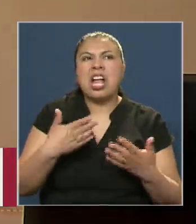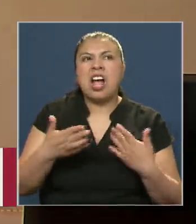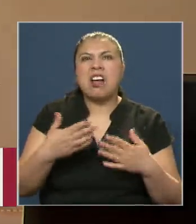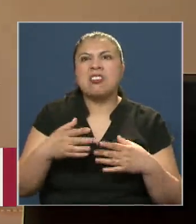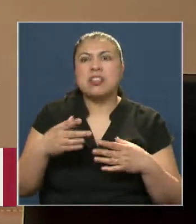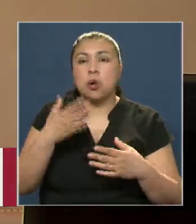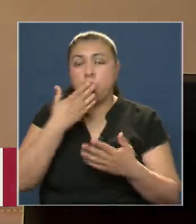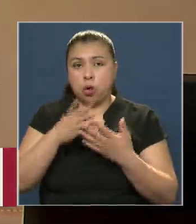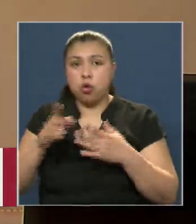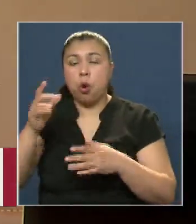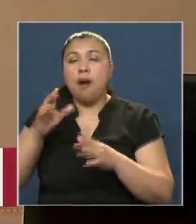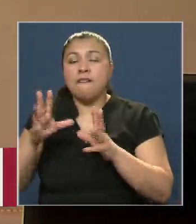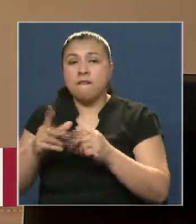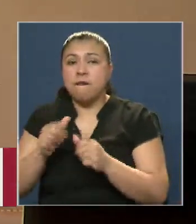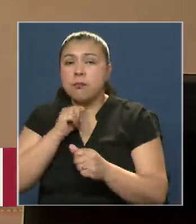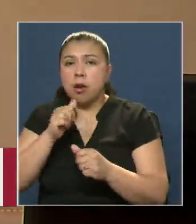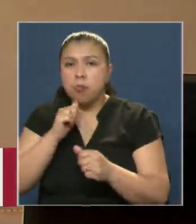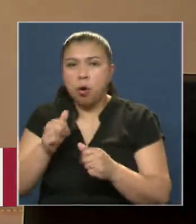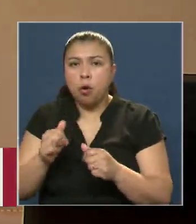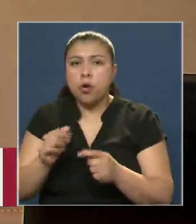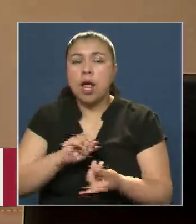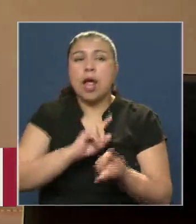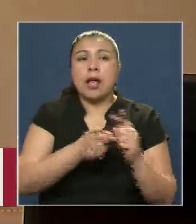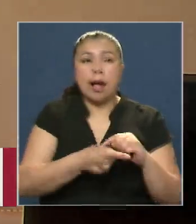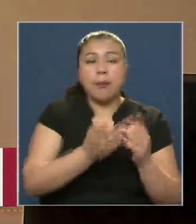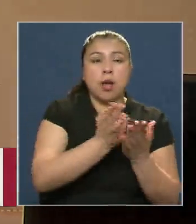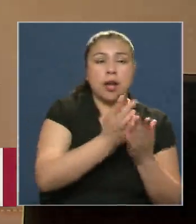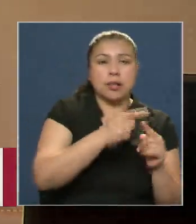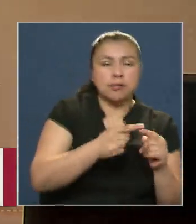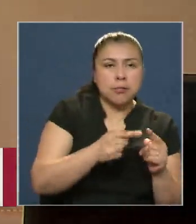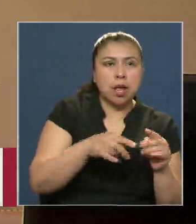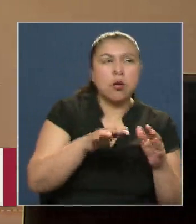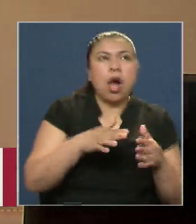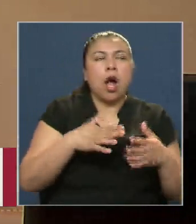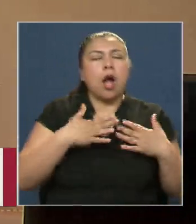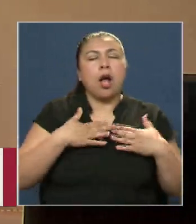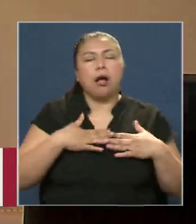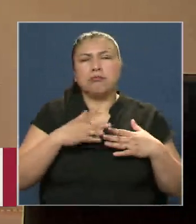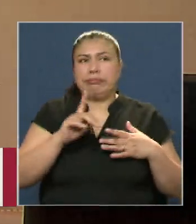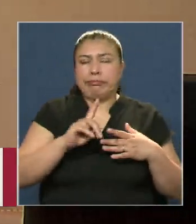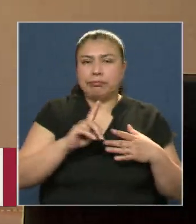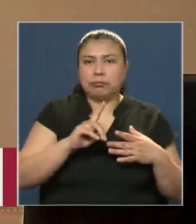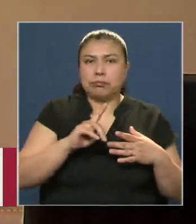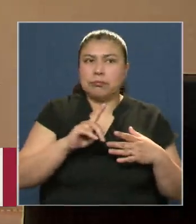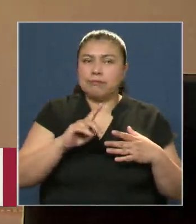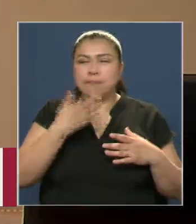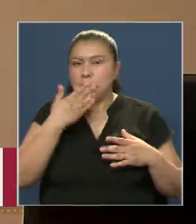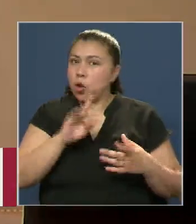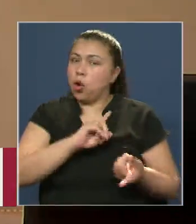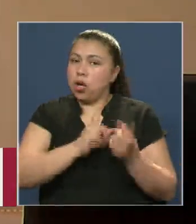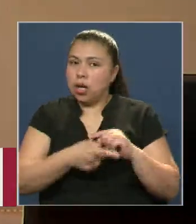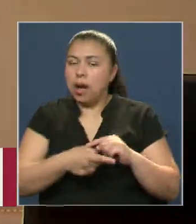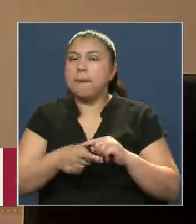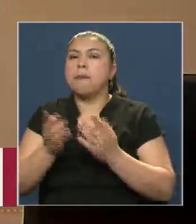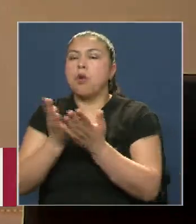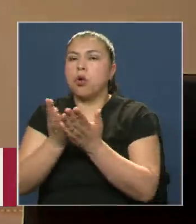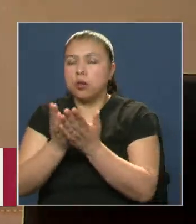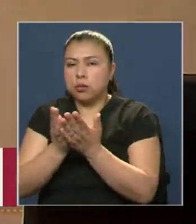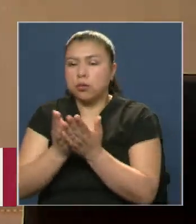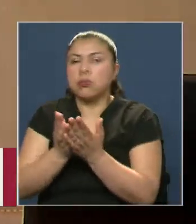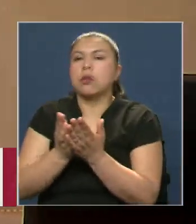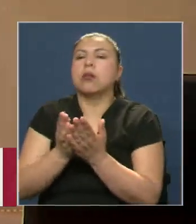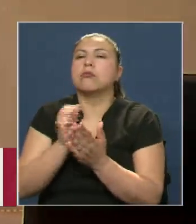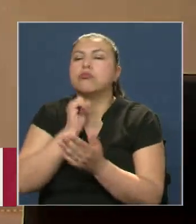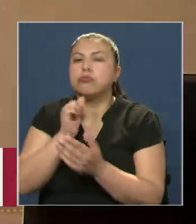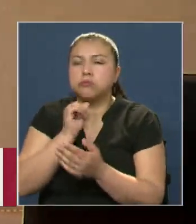vulnerabilidad, que quizás sería bueno mantenerse en esa situación, principalmente porque cuando salen